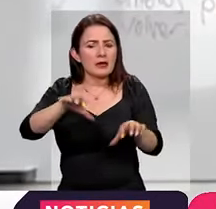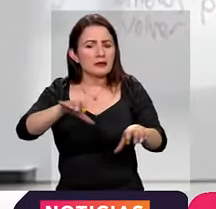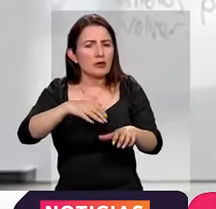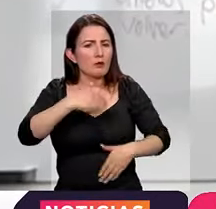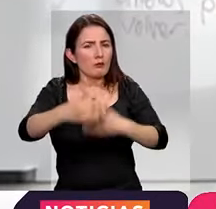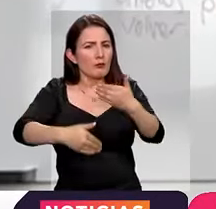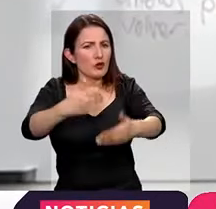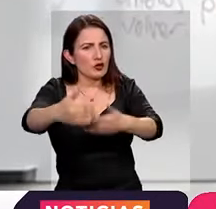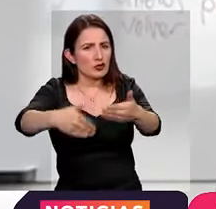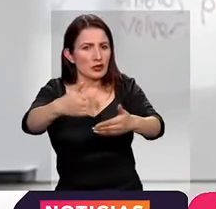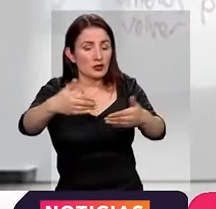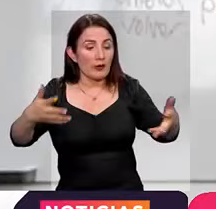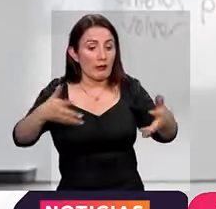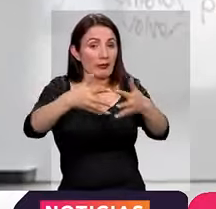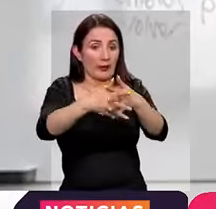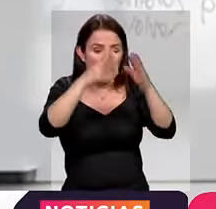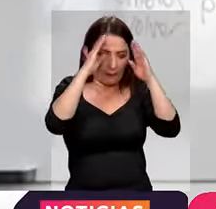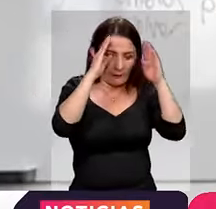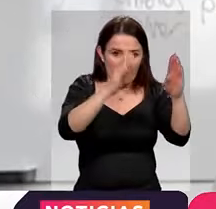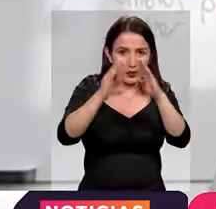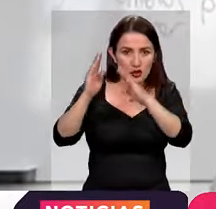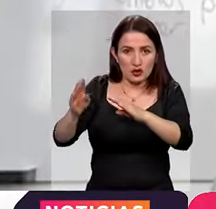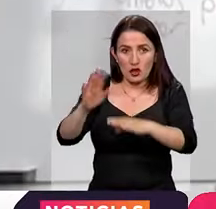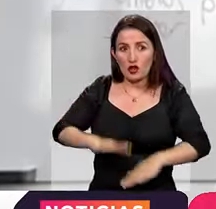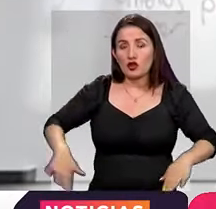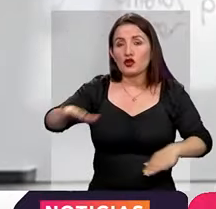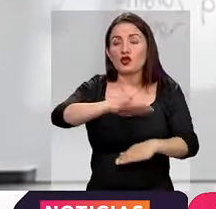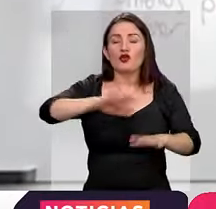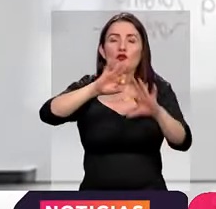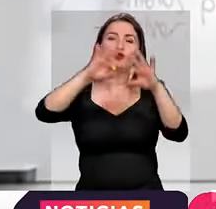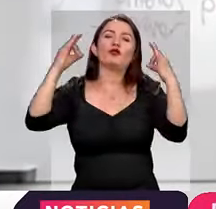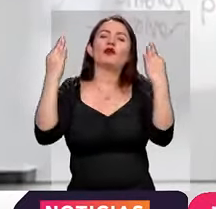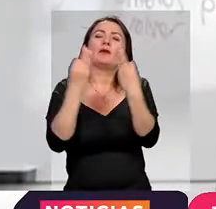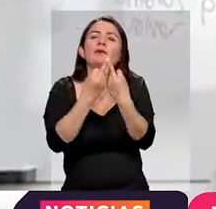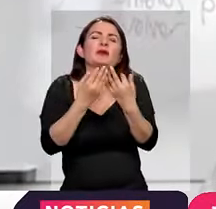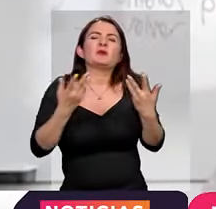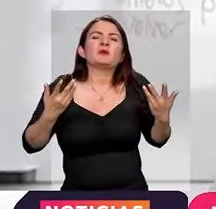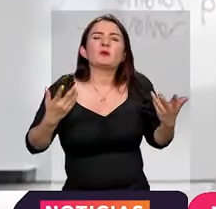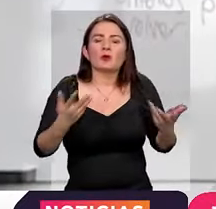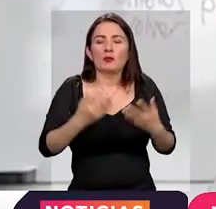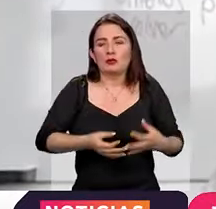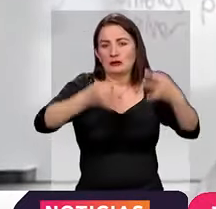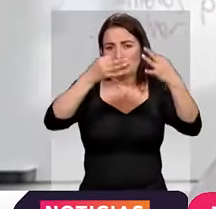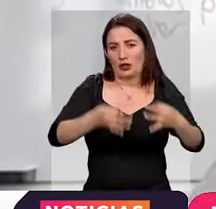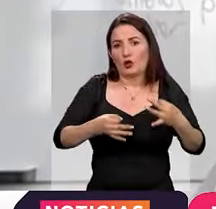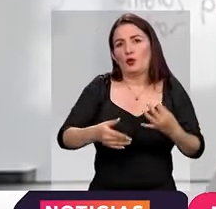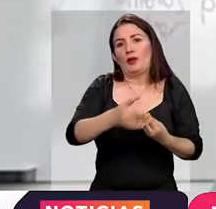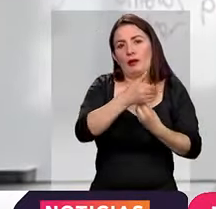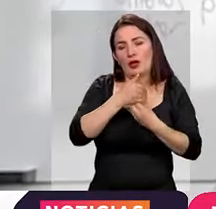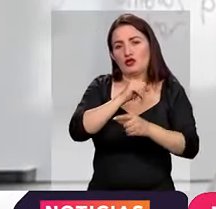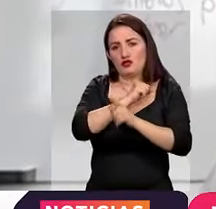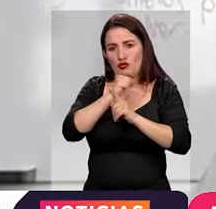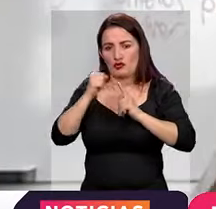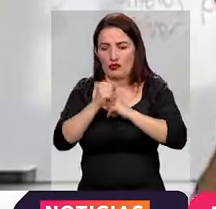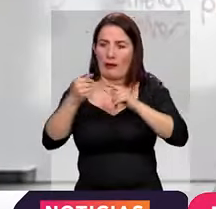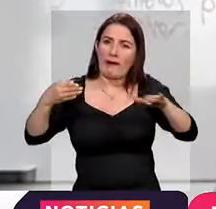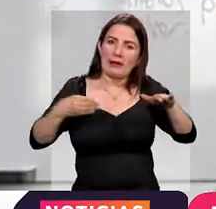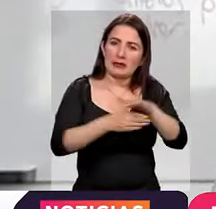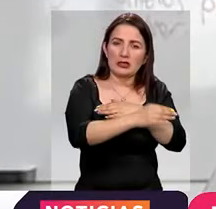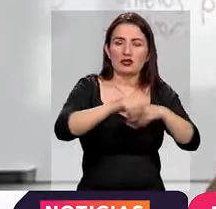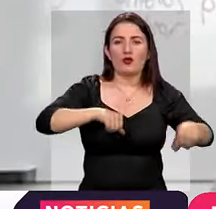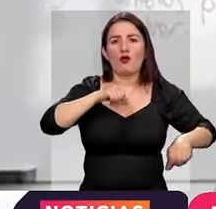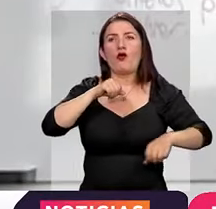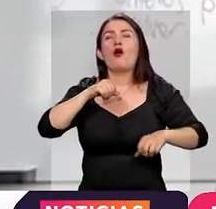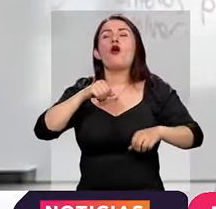de intervención integral y atención a los barristas y sus familias en términos de seguridad social, de acceso a empleo,